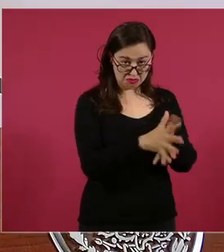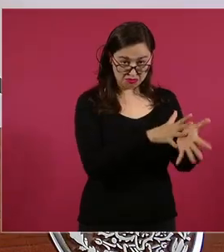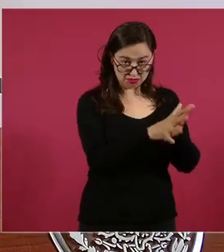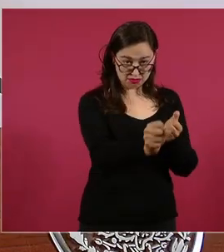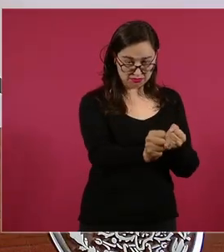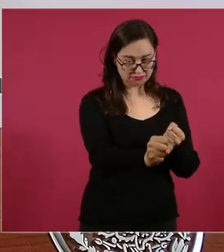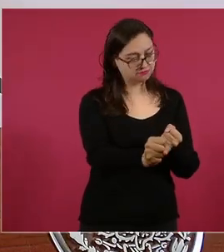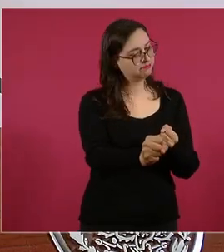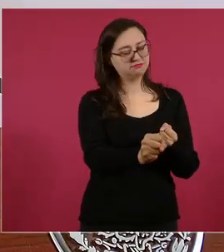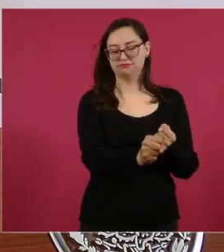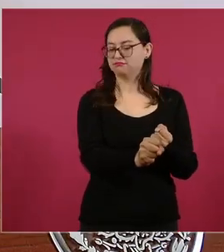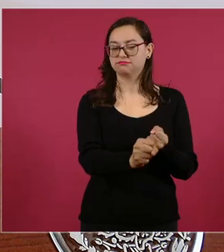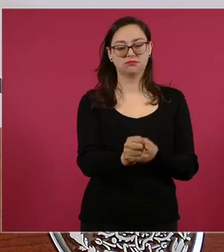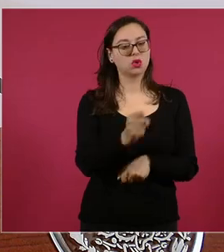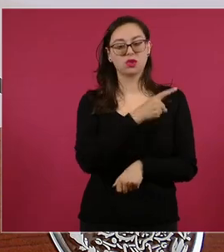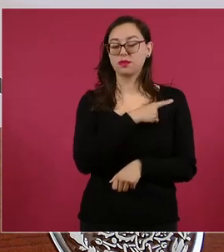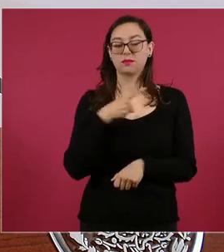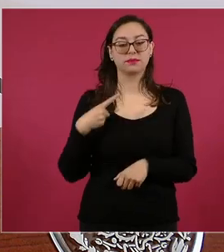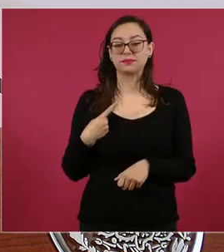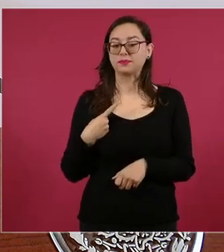Por eso condenamos